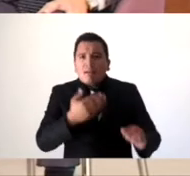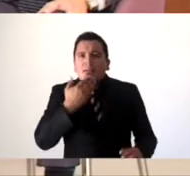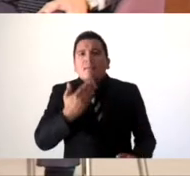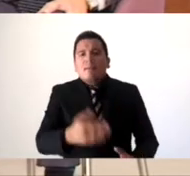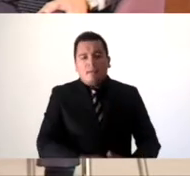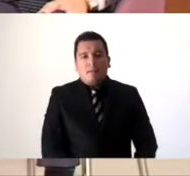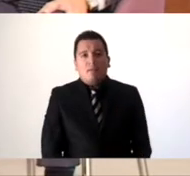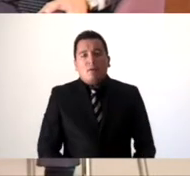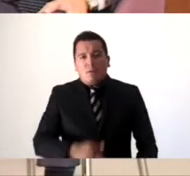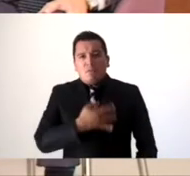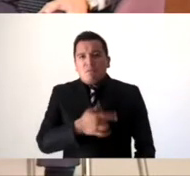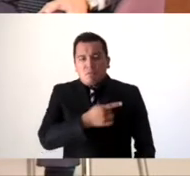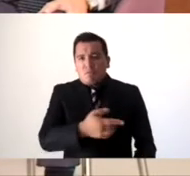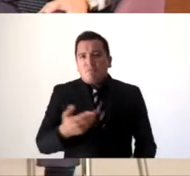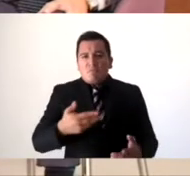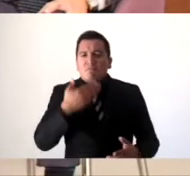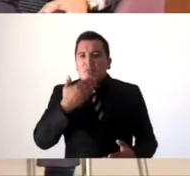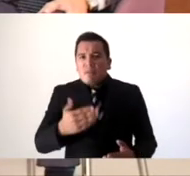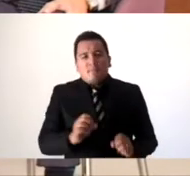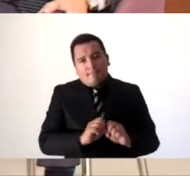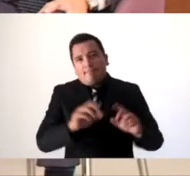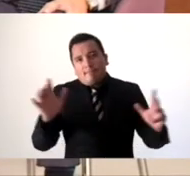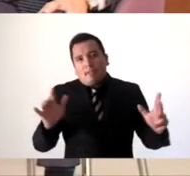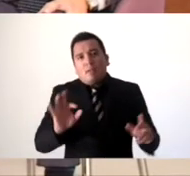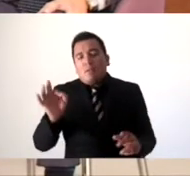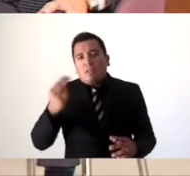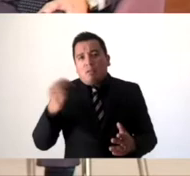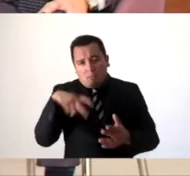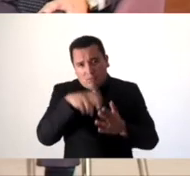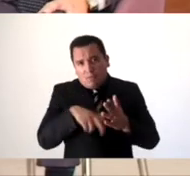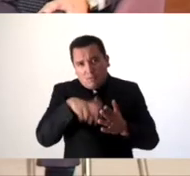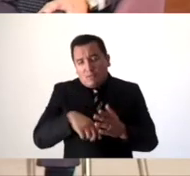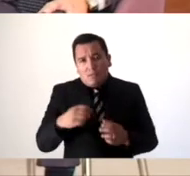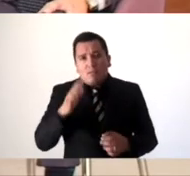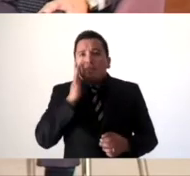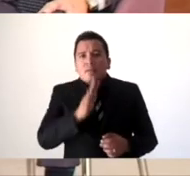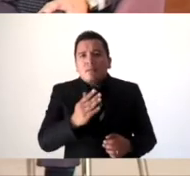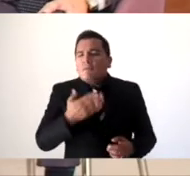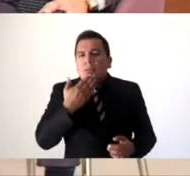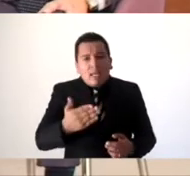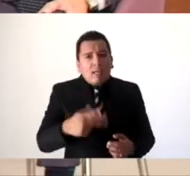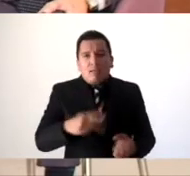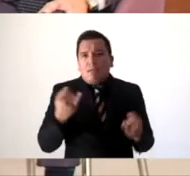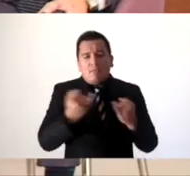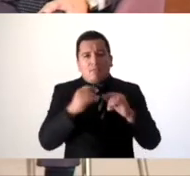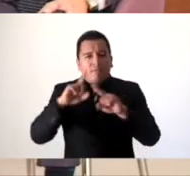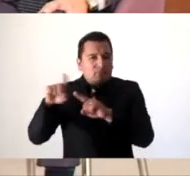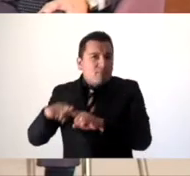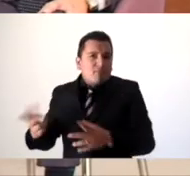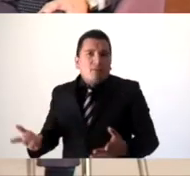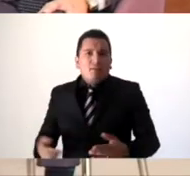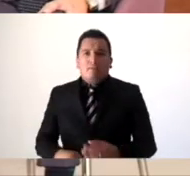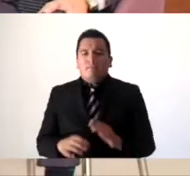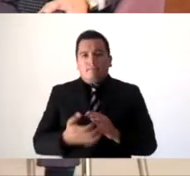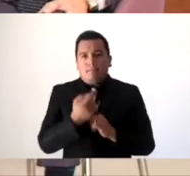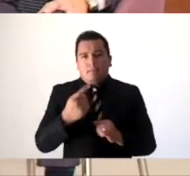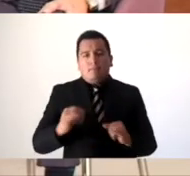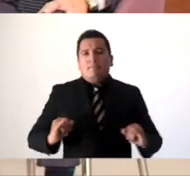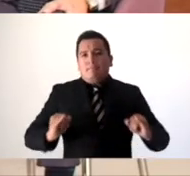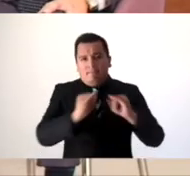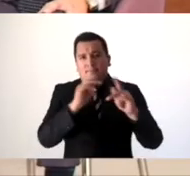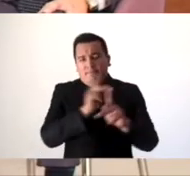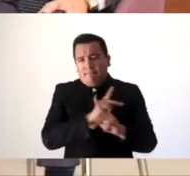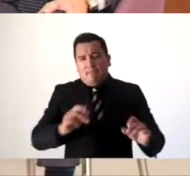ahí están, que me parece que son sólidas. Claro, hay que hacer algunos ajustes en estas como en muchas otras, es decir,